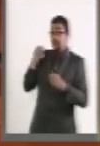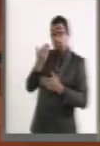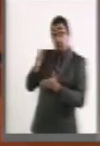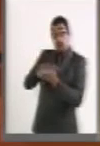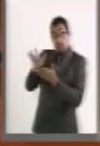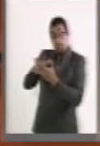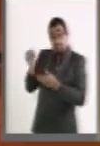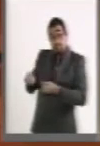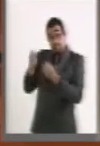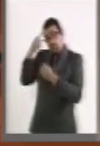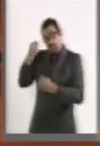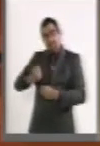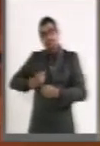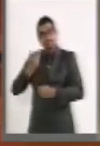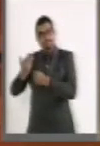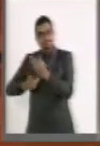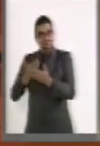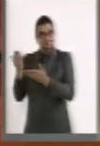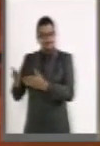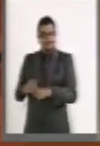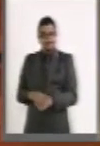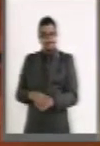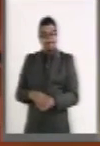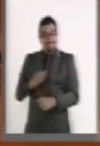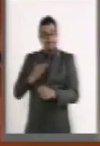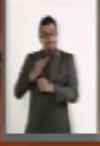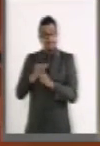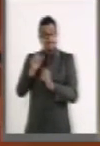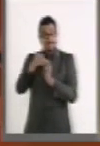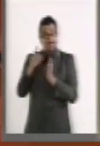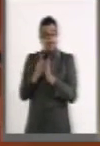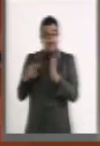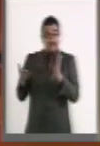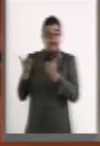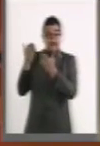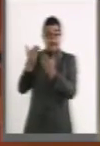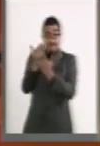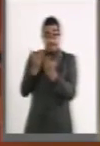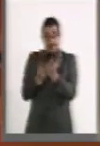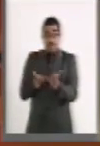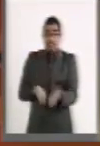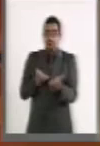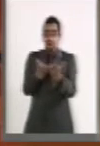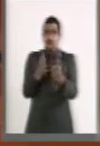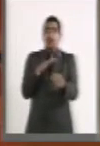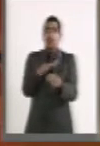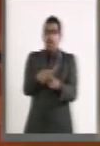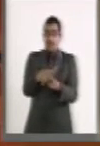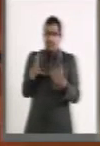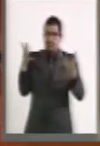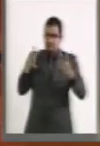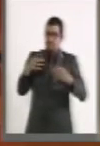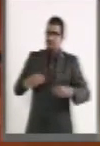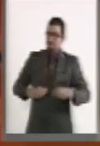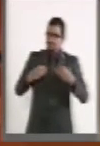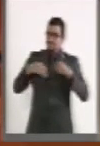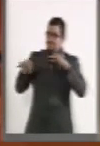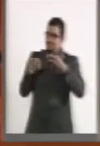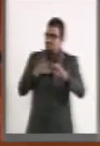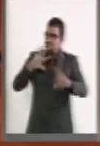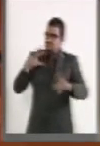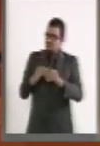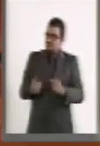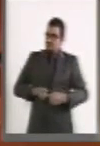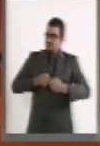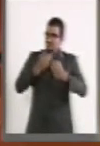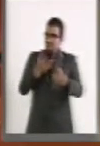cauces de expresión. El modelo en que se sustenta la presente iniciativa es el de autorrealización y expresión.